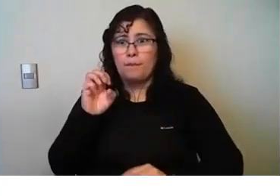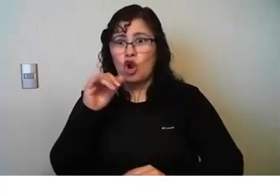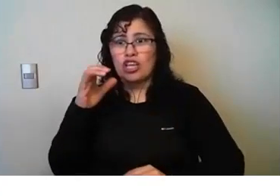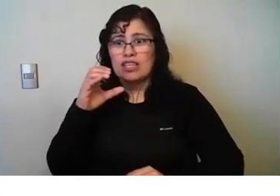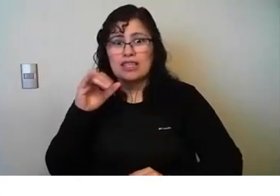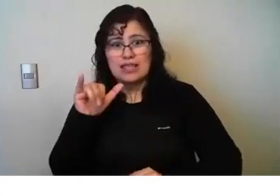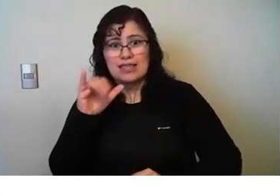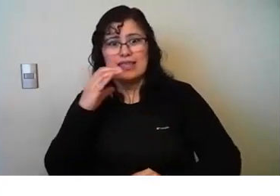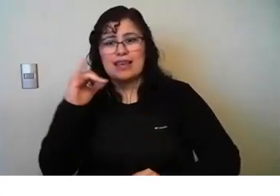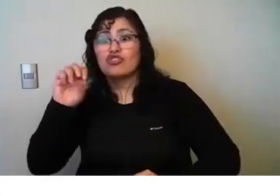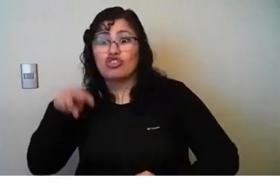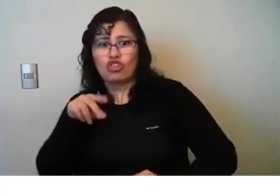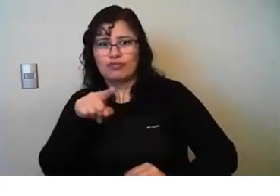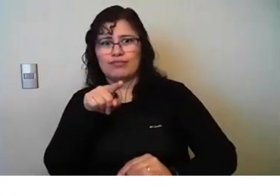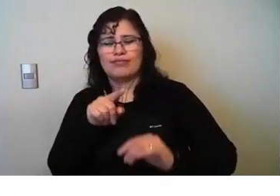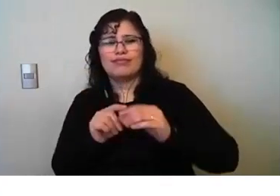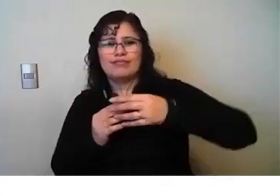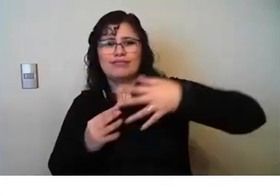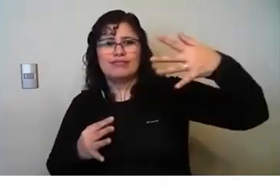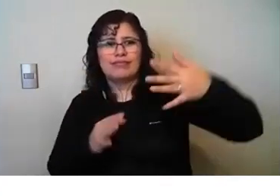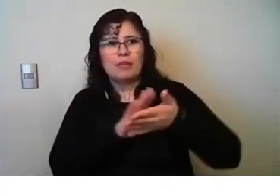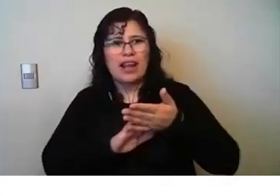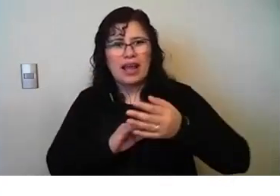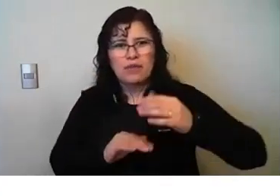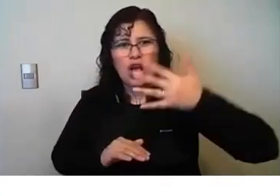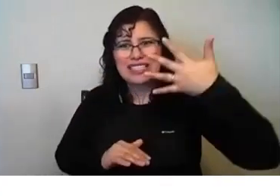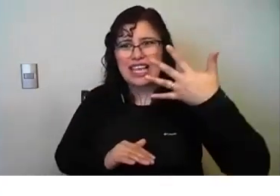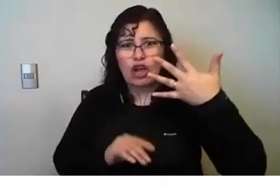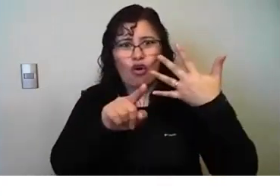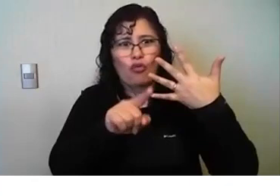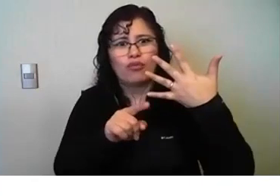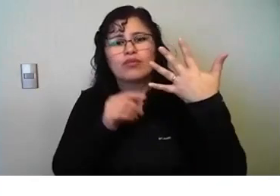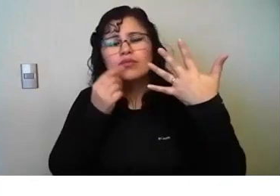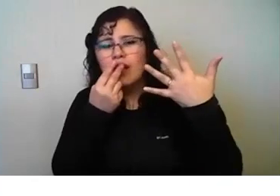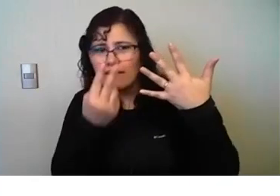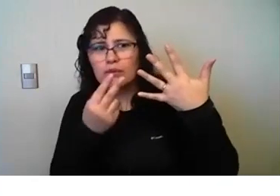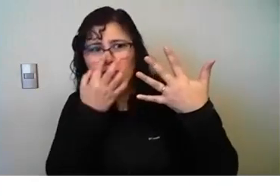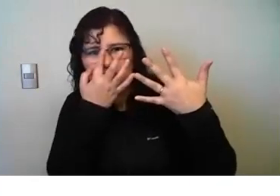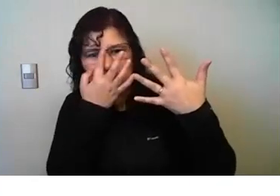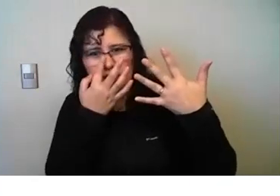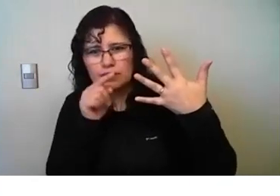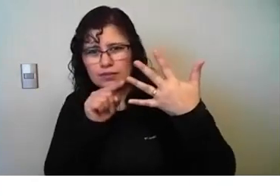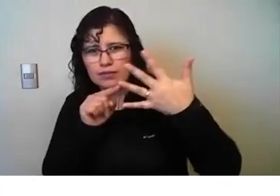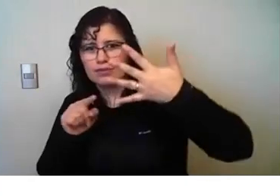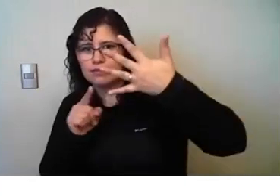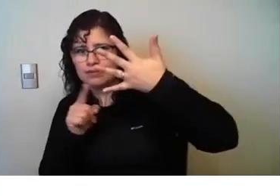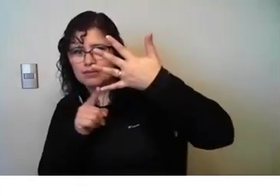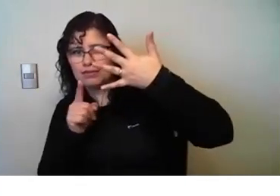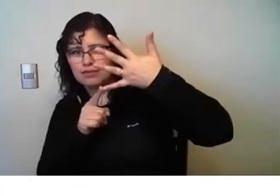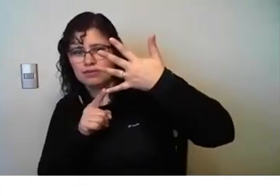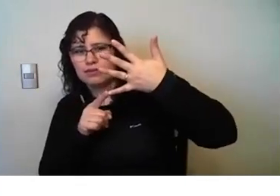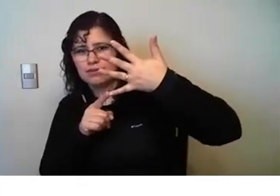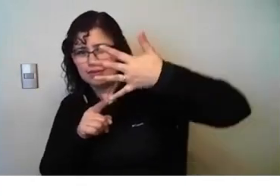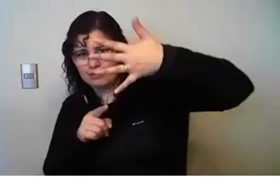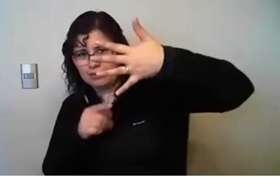la fibra de proyección desde el estrato número 5, ¿cierto? Y si lo relacionamos con